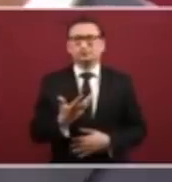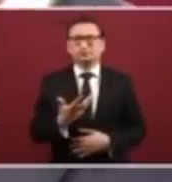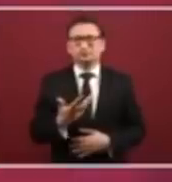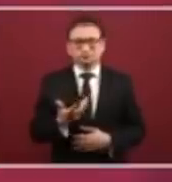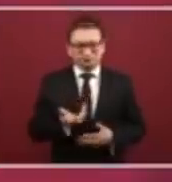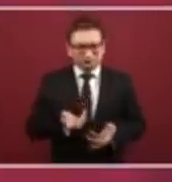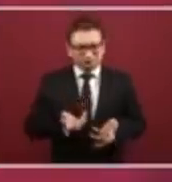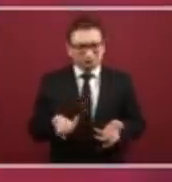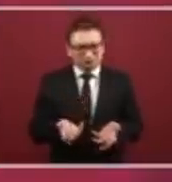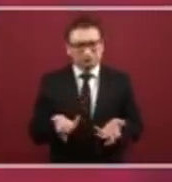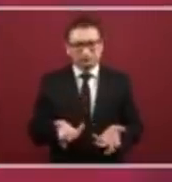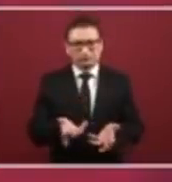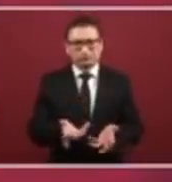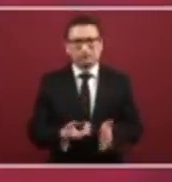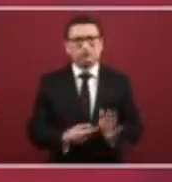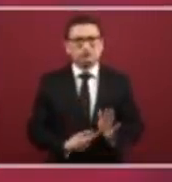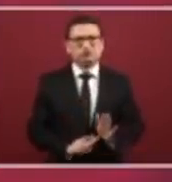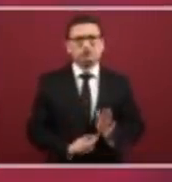sembrada